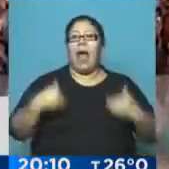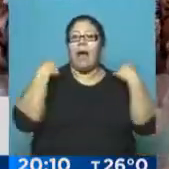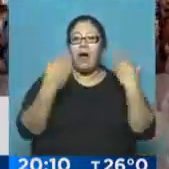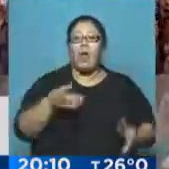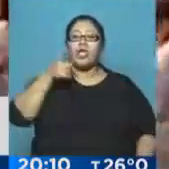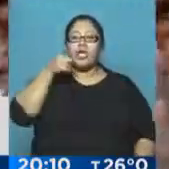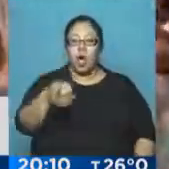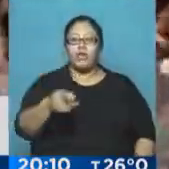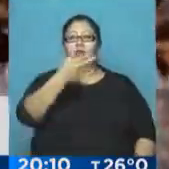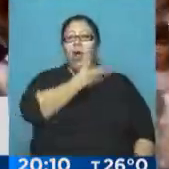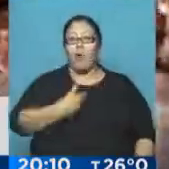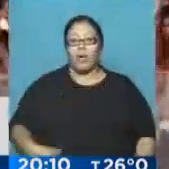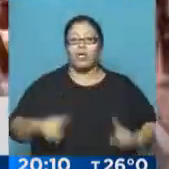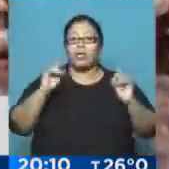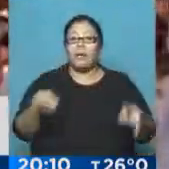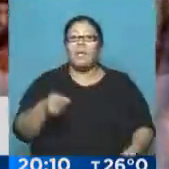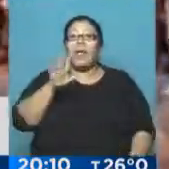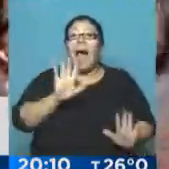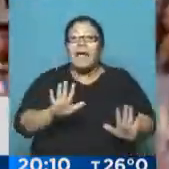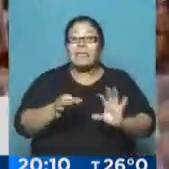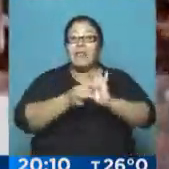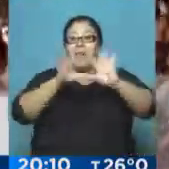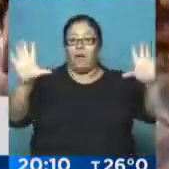de la democracia.